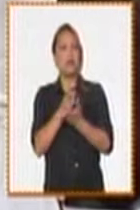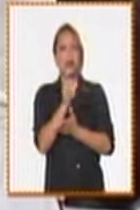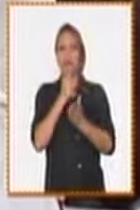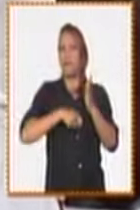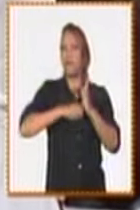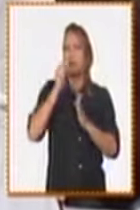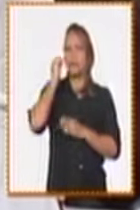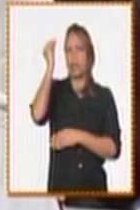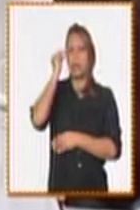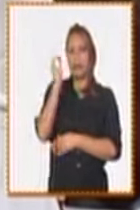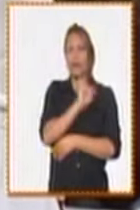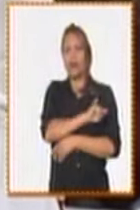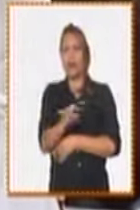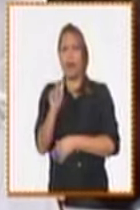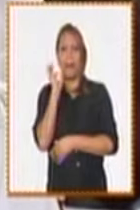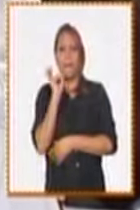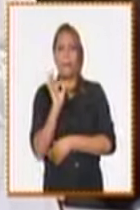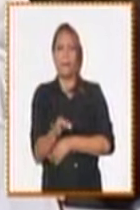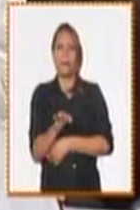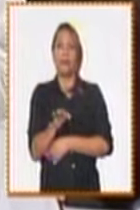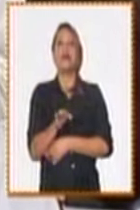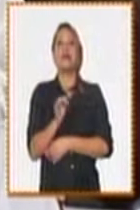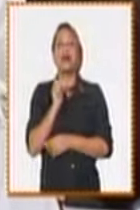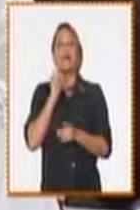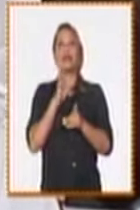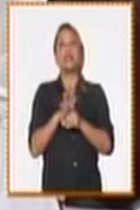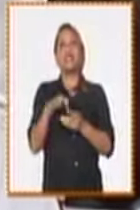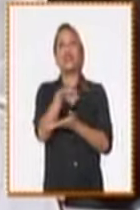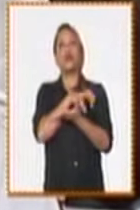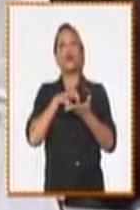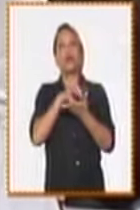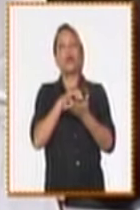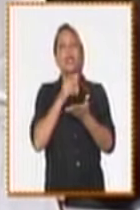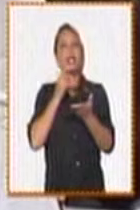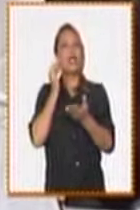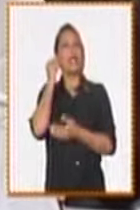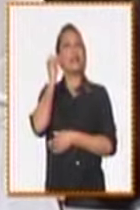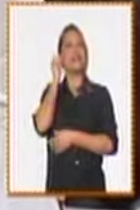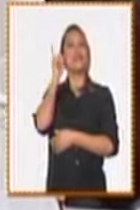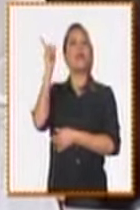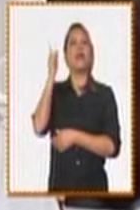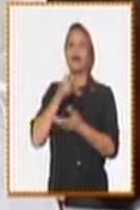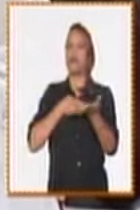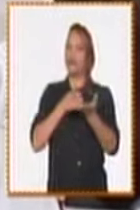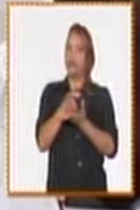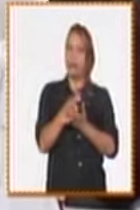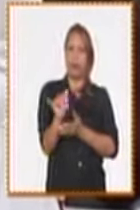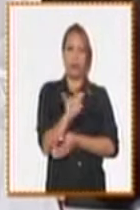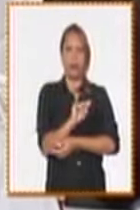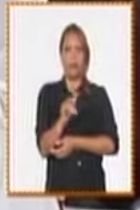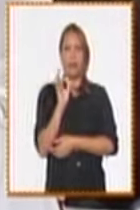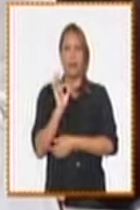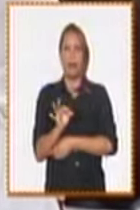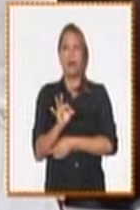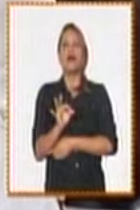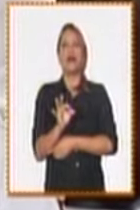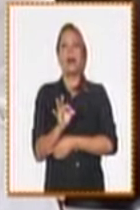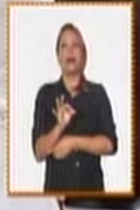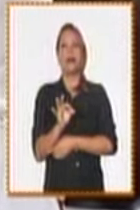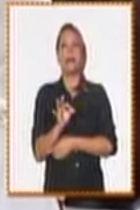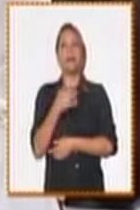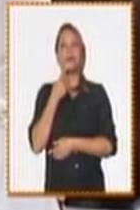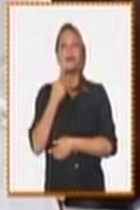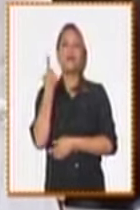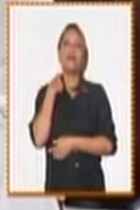pensamiento y desde sus lugares mantienen esas ideas. Y es ya cuando llega entonces el